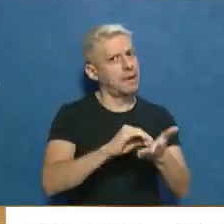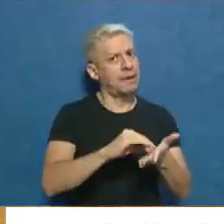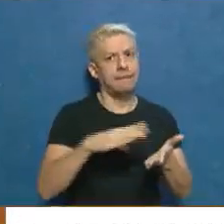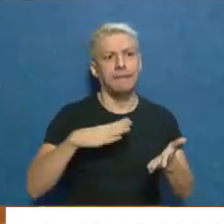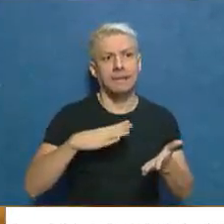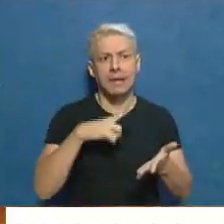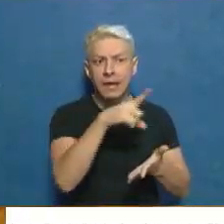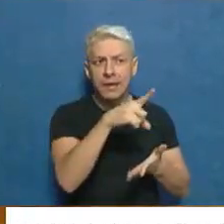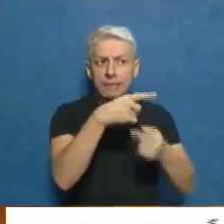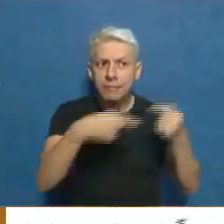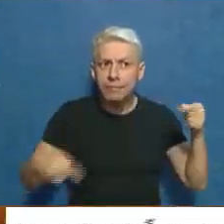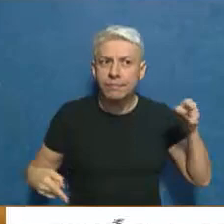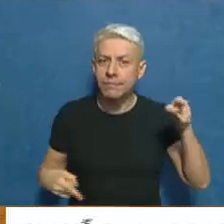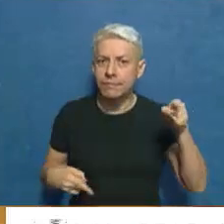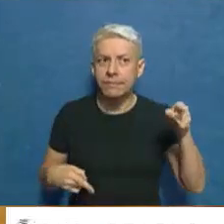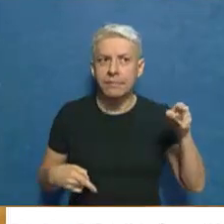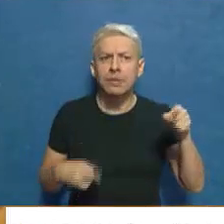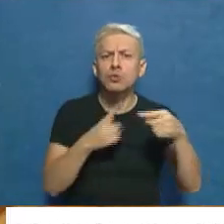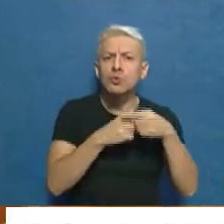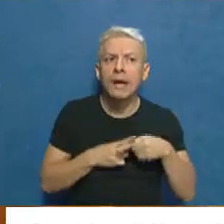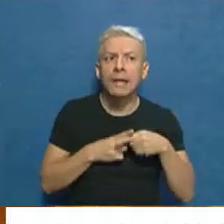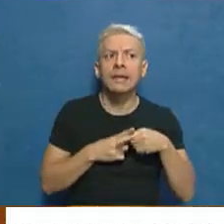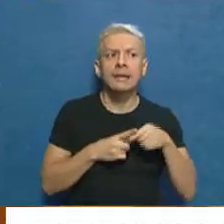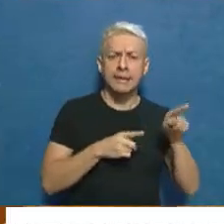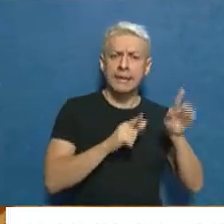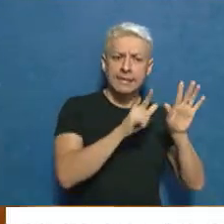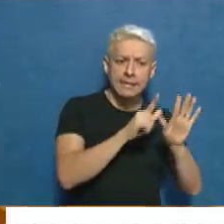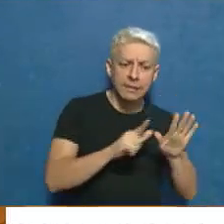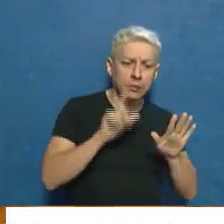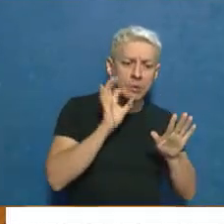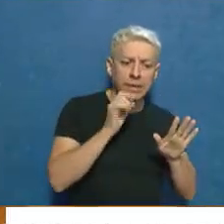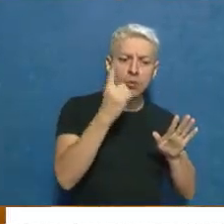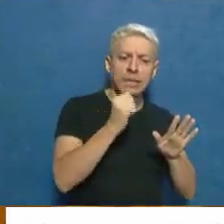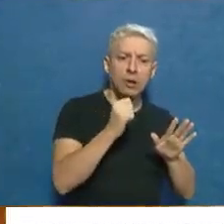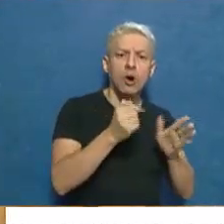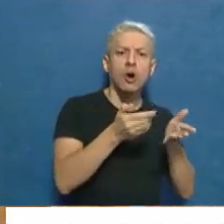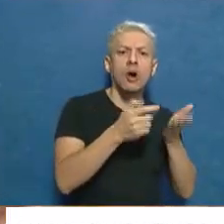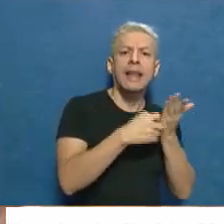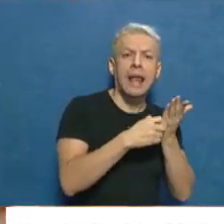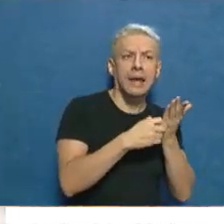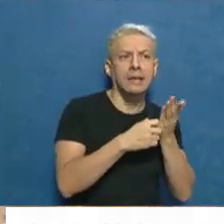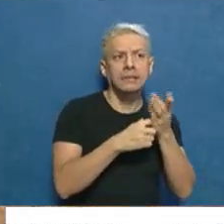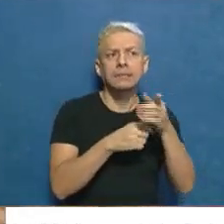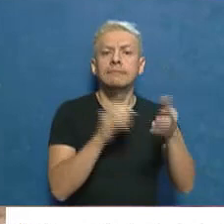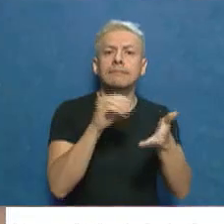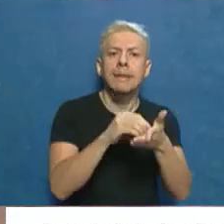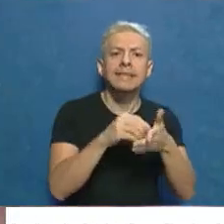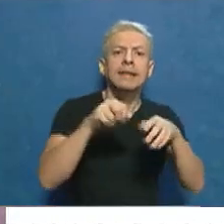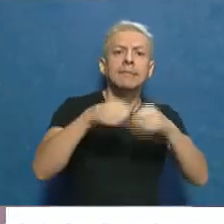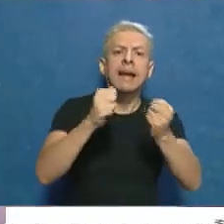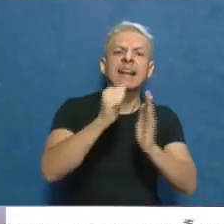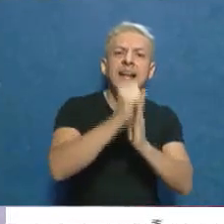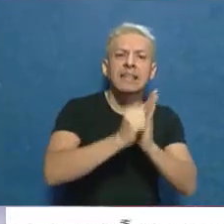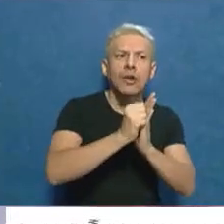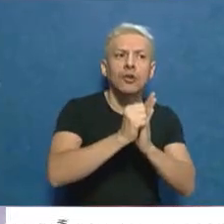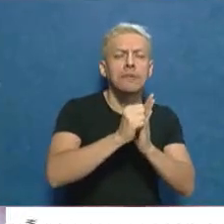otros ingredientes que acá tenemos y empezamos a sumar. 750 el kilo de nalga. A esto hay que sumarle el pan rallado,